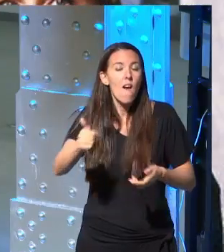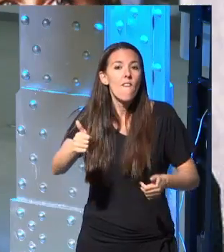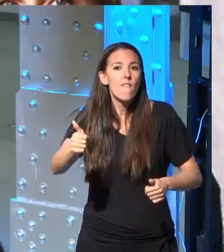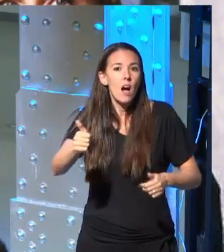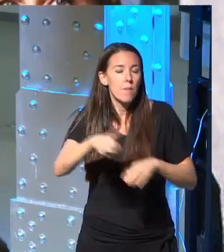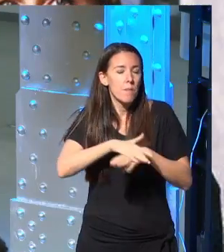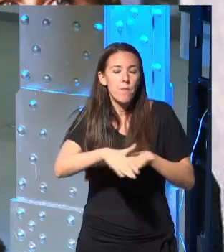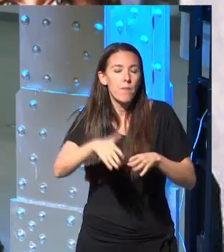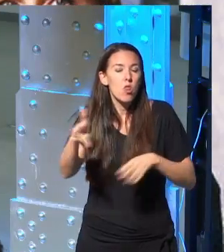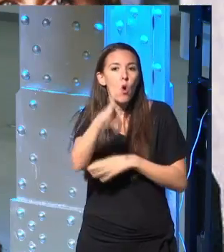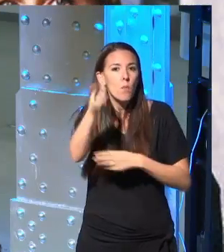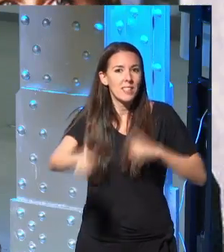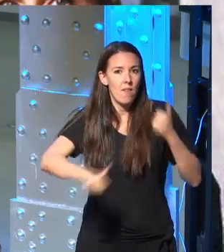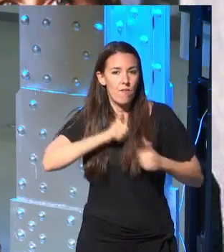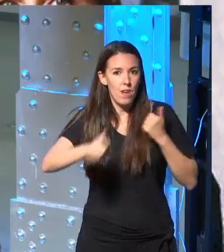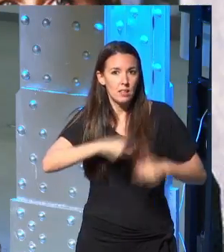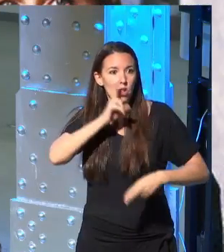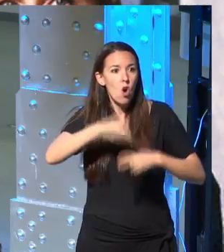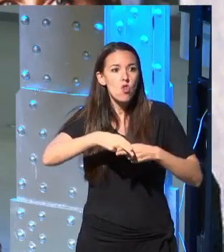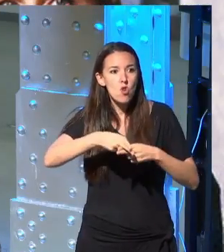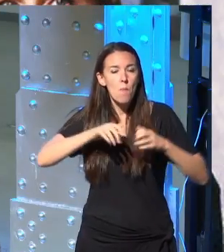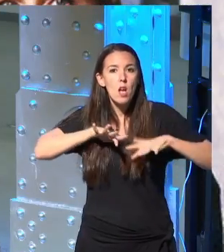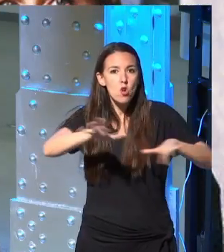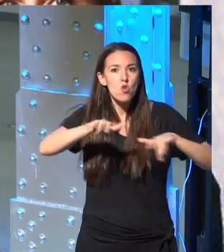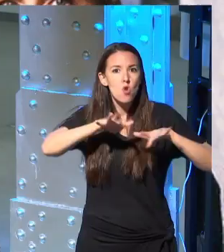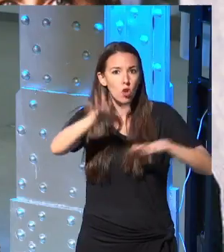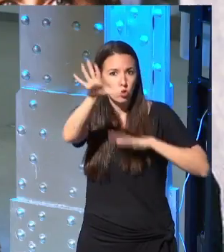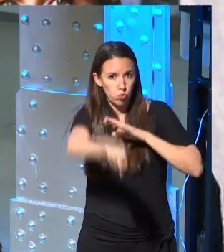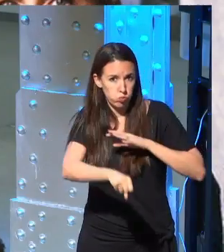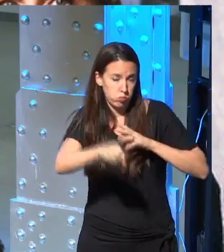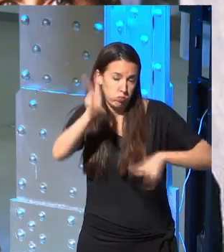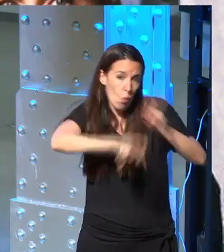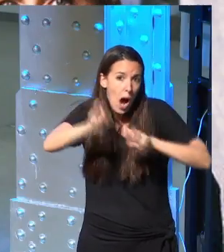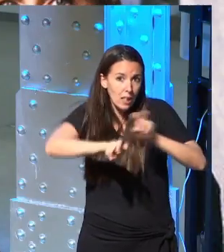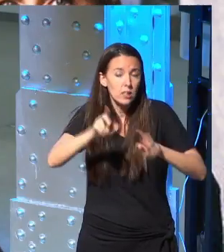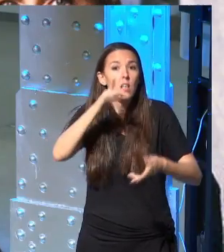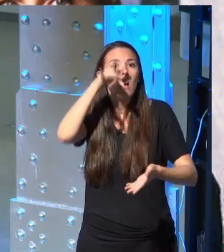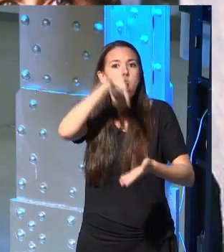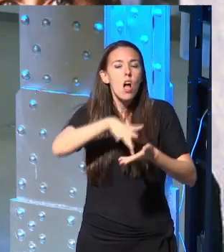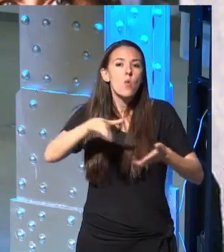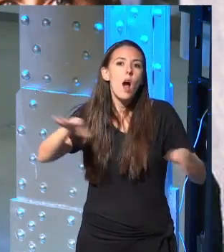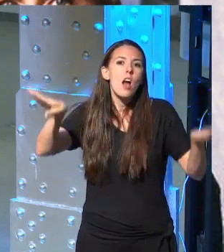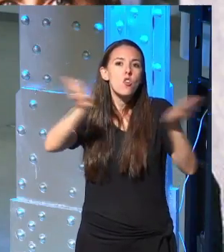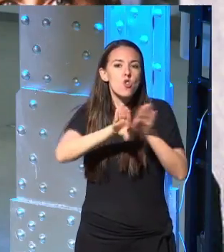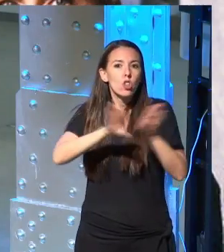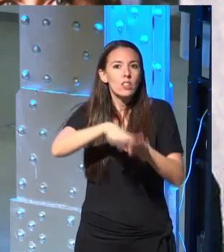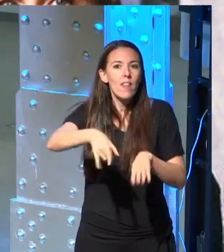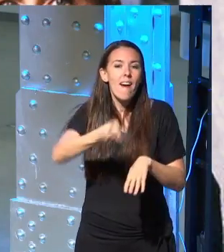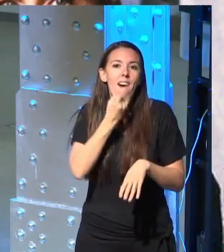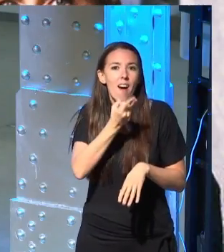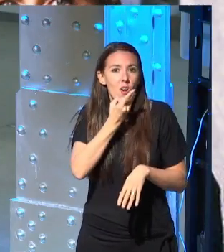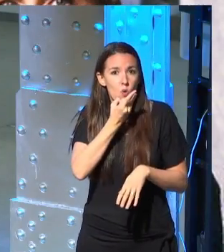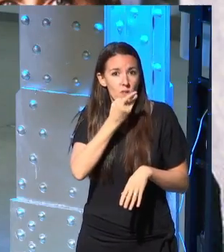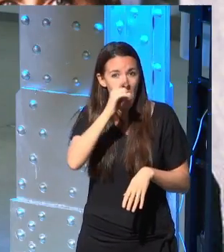poco conocido que se llama Ghostwatch. Es del 92 y lo metieron en la noche de Halloween del 92 en la